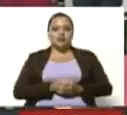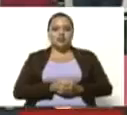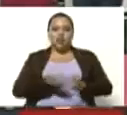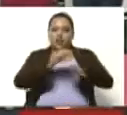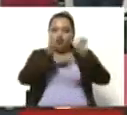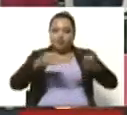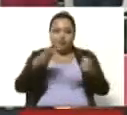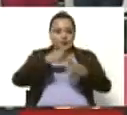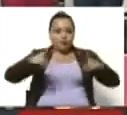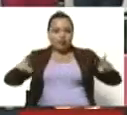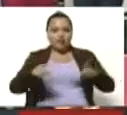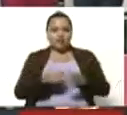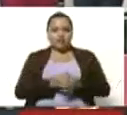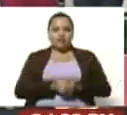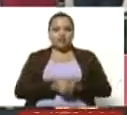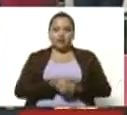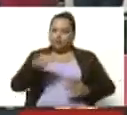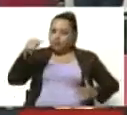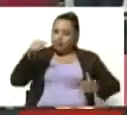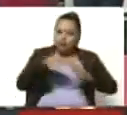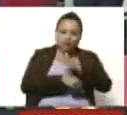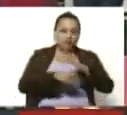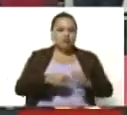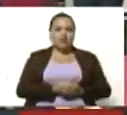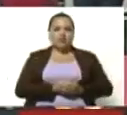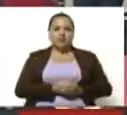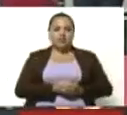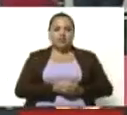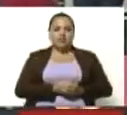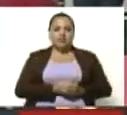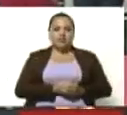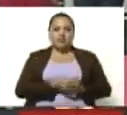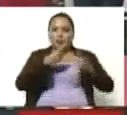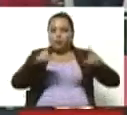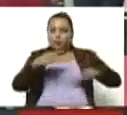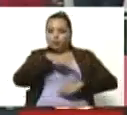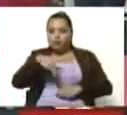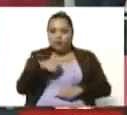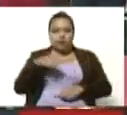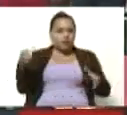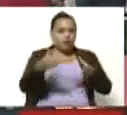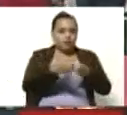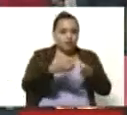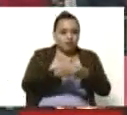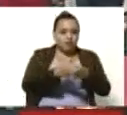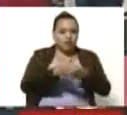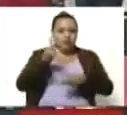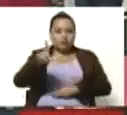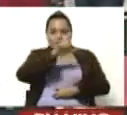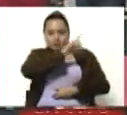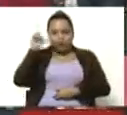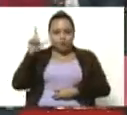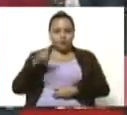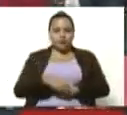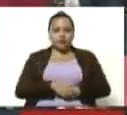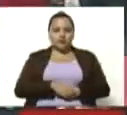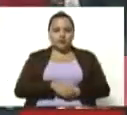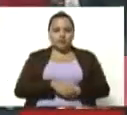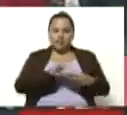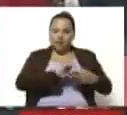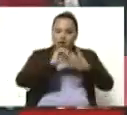democrático profundamente democrático de nuestro partido el partido del comandante